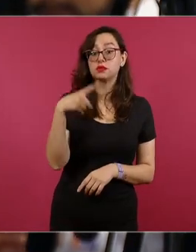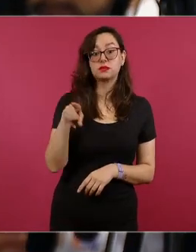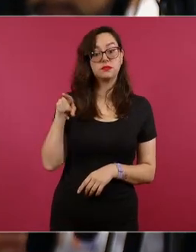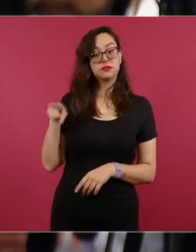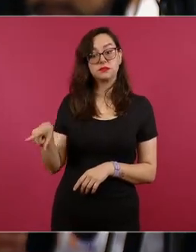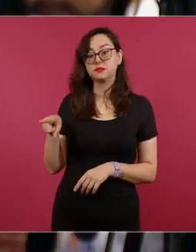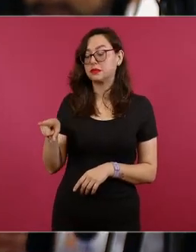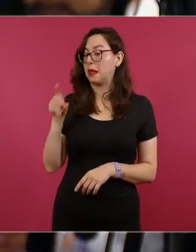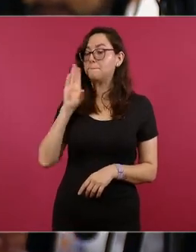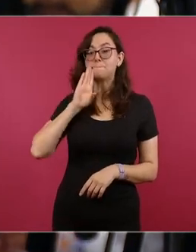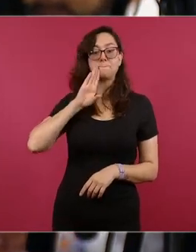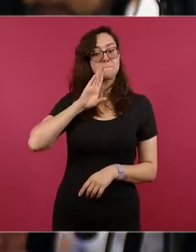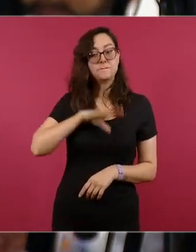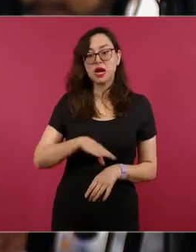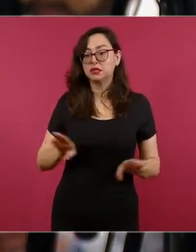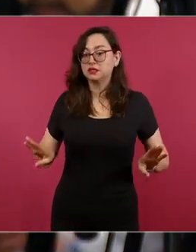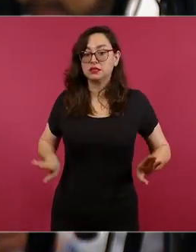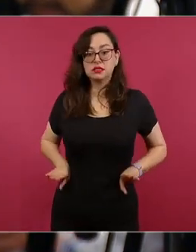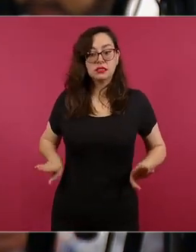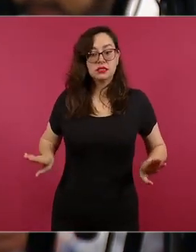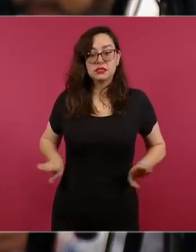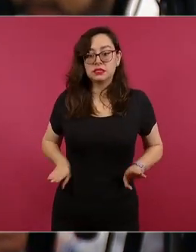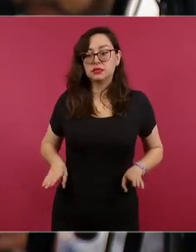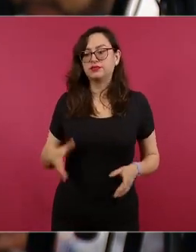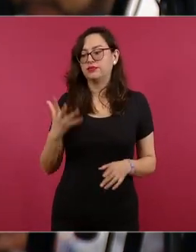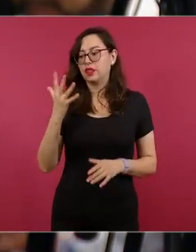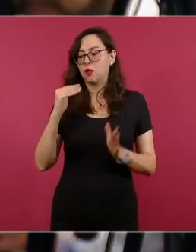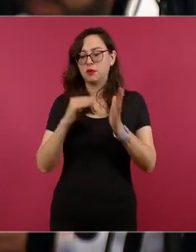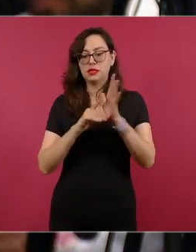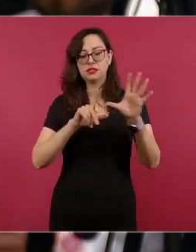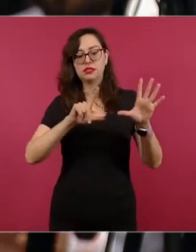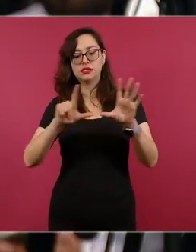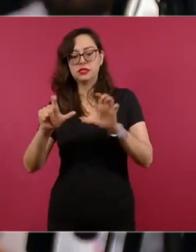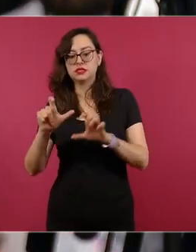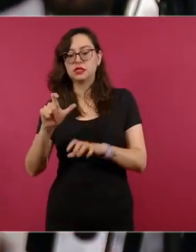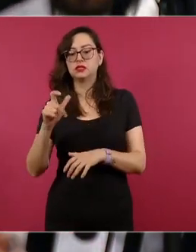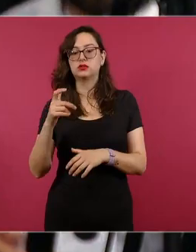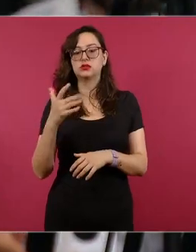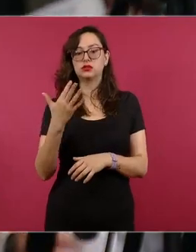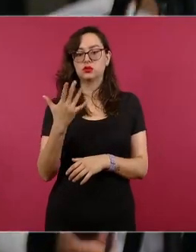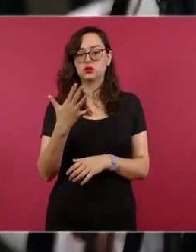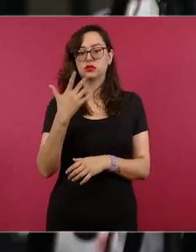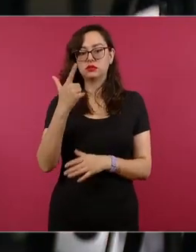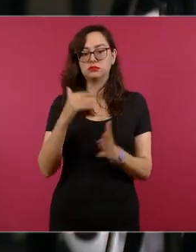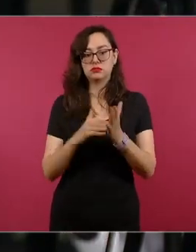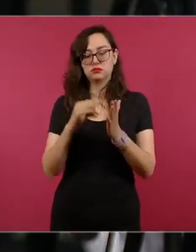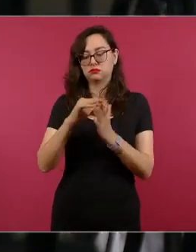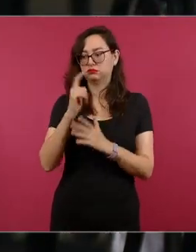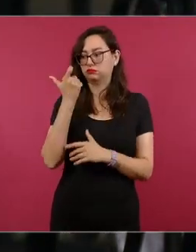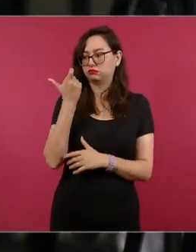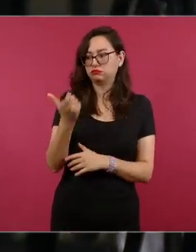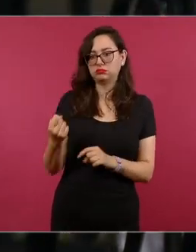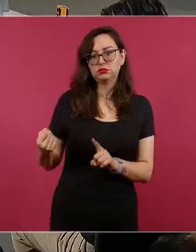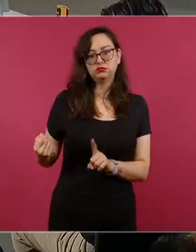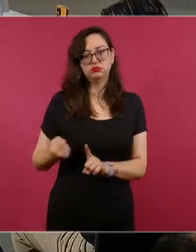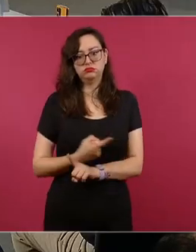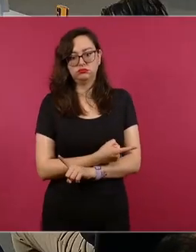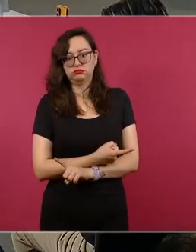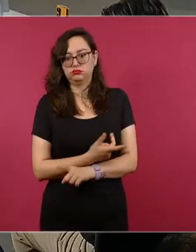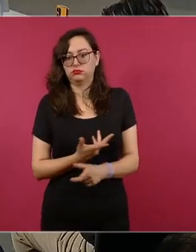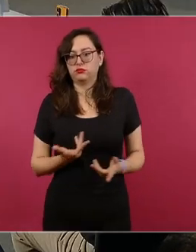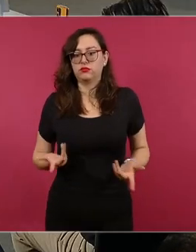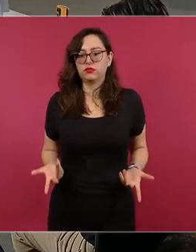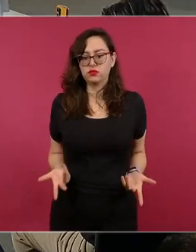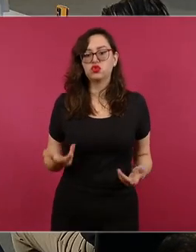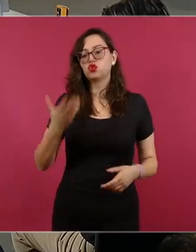ha hecho y tiene irregularidades por cinco mil 755 millones de pesos. Entonces, bueno, esta es parte que yo sé